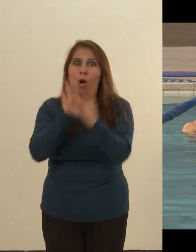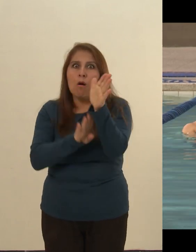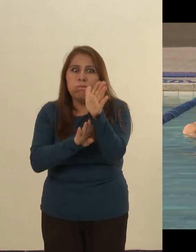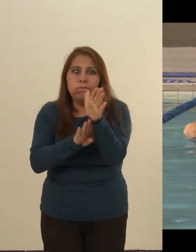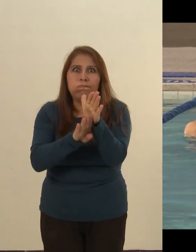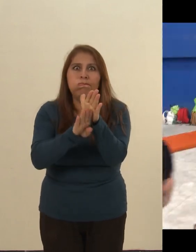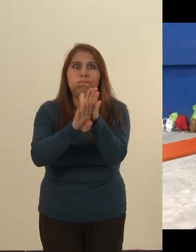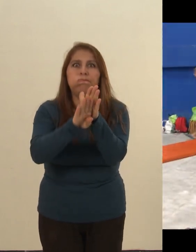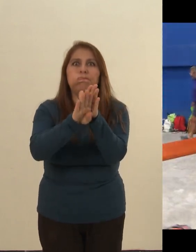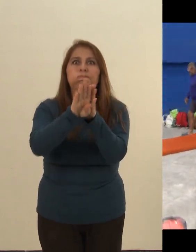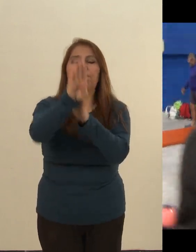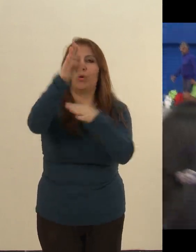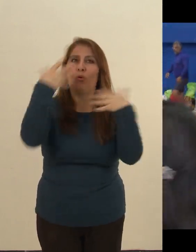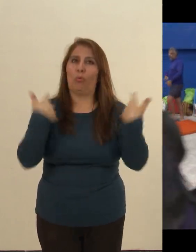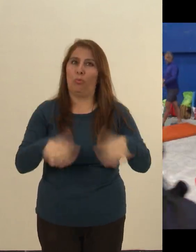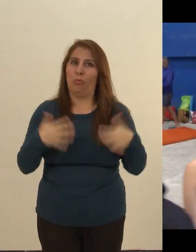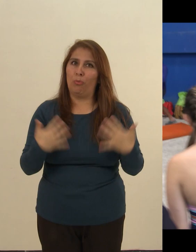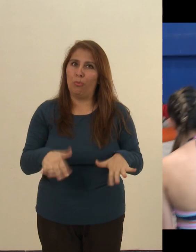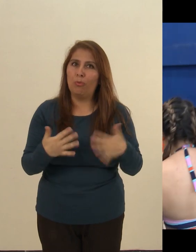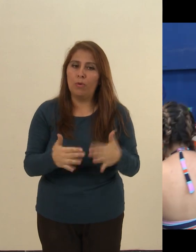Blaumea ha avanzado